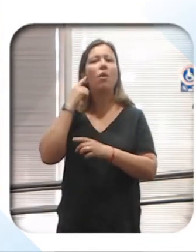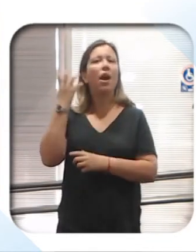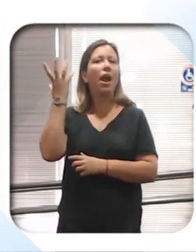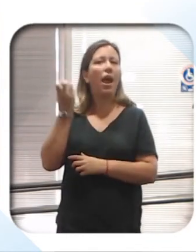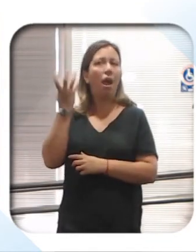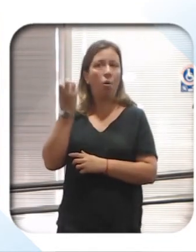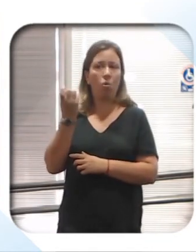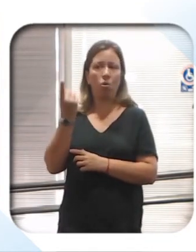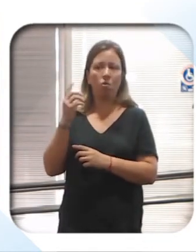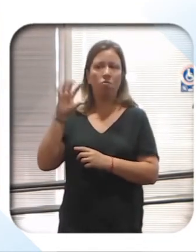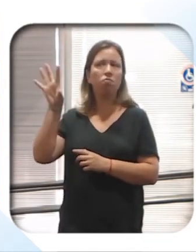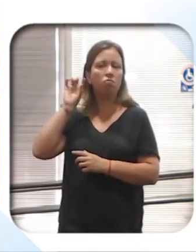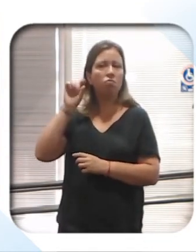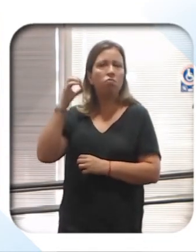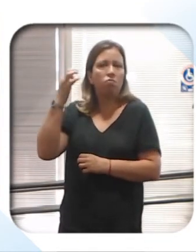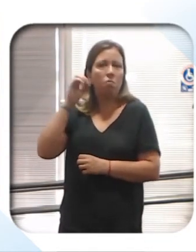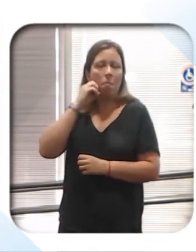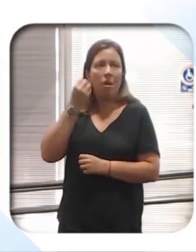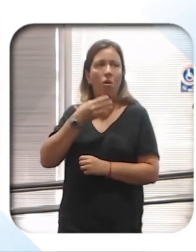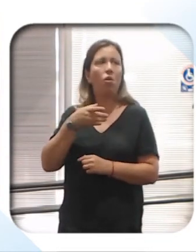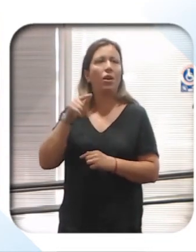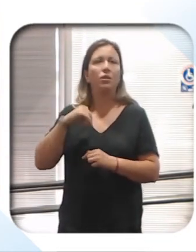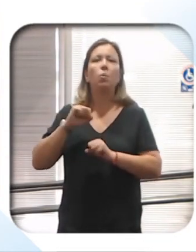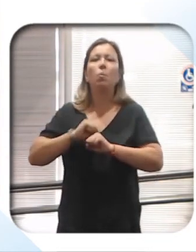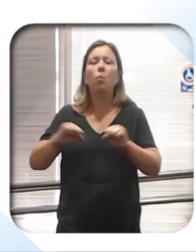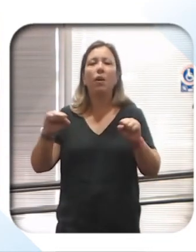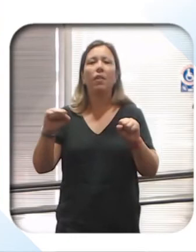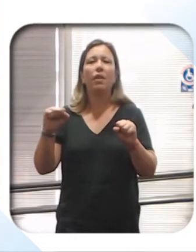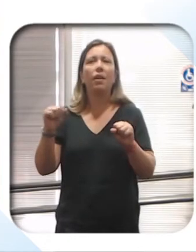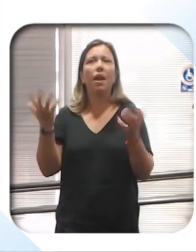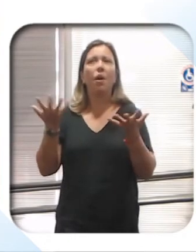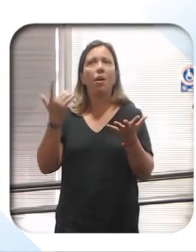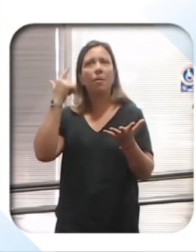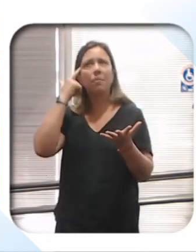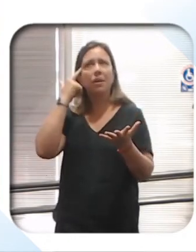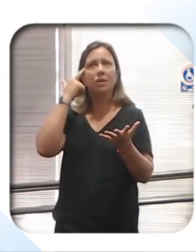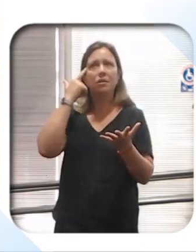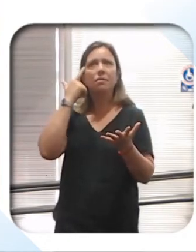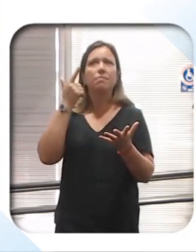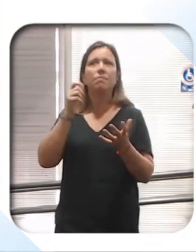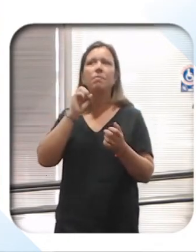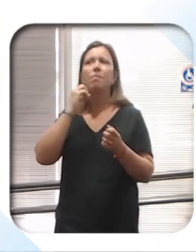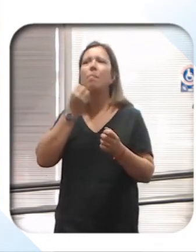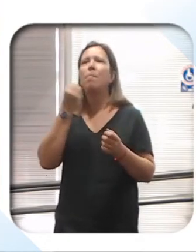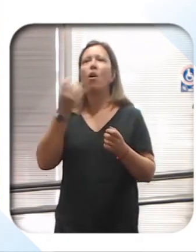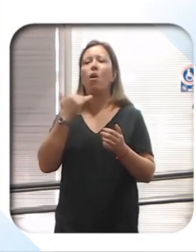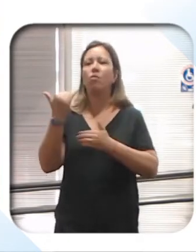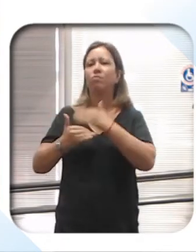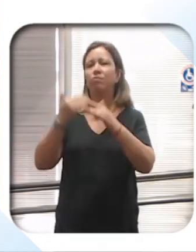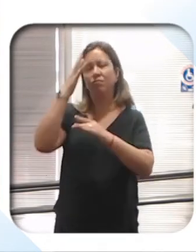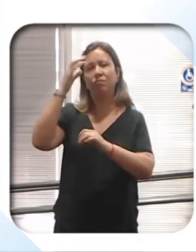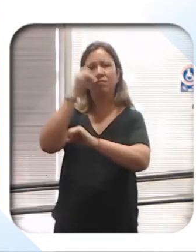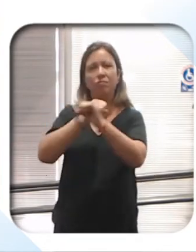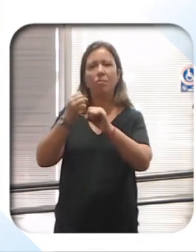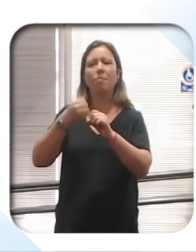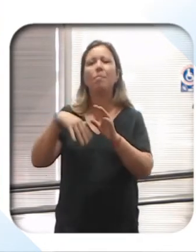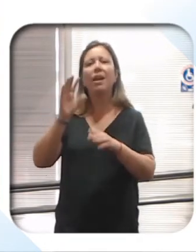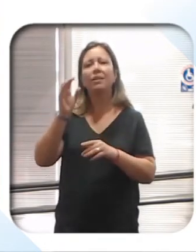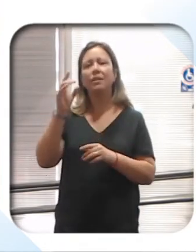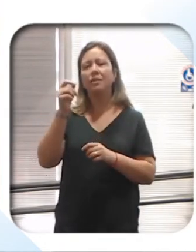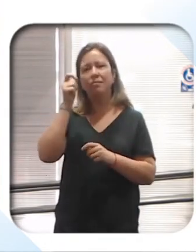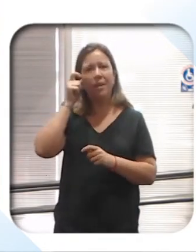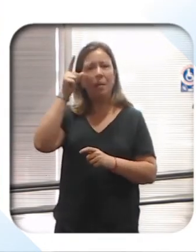Esto también es bien importante porque nos permite pensar en mejores desarrollos, en más capacidad,